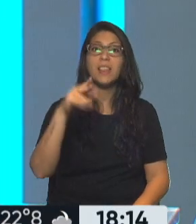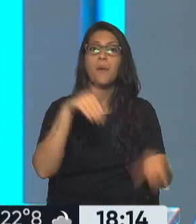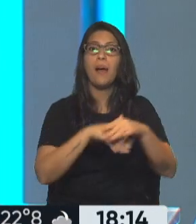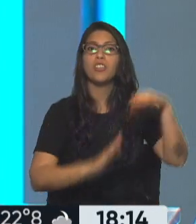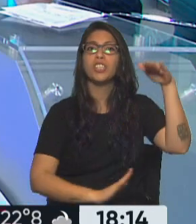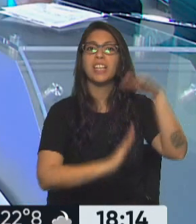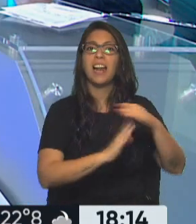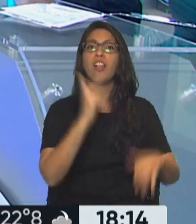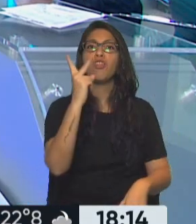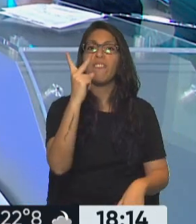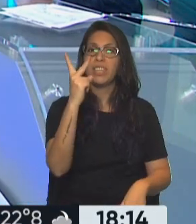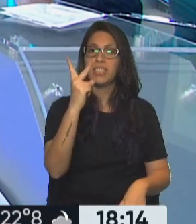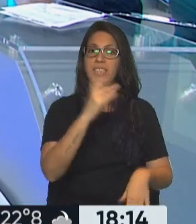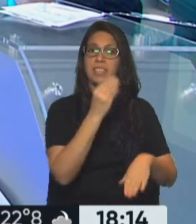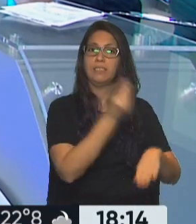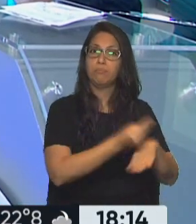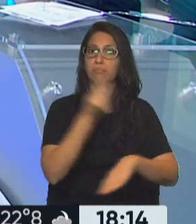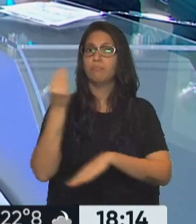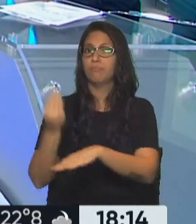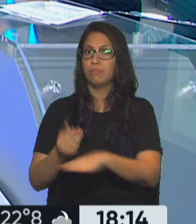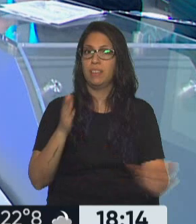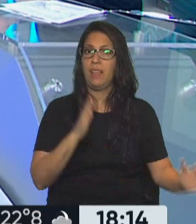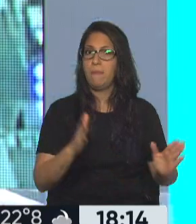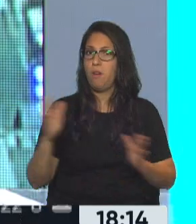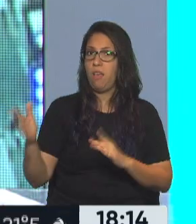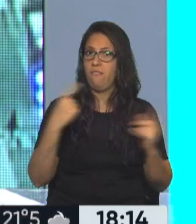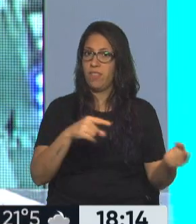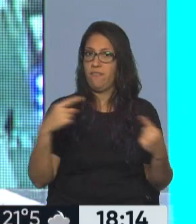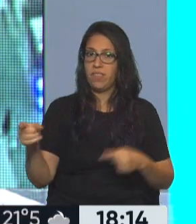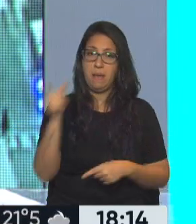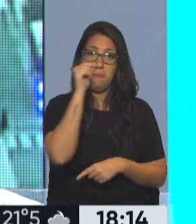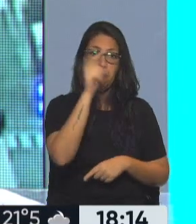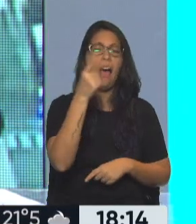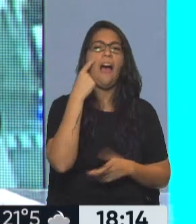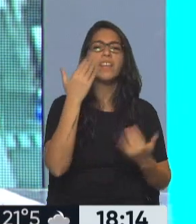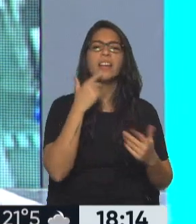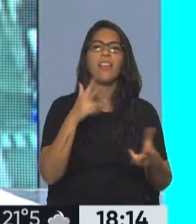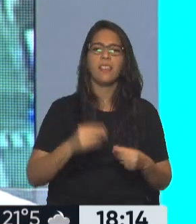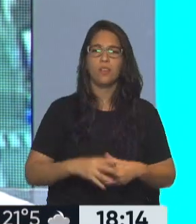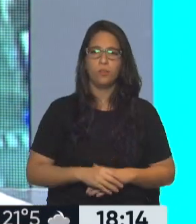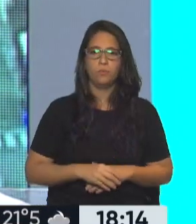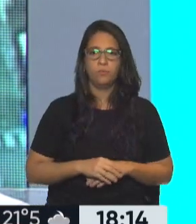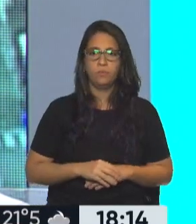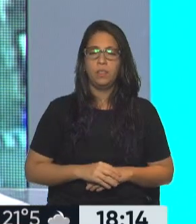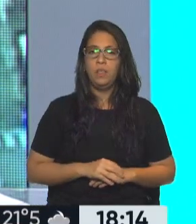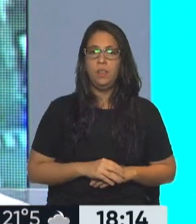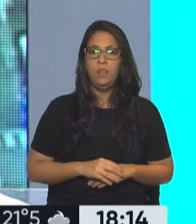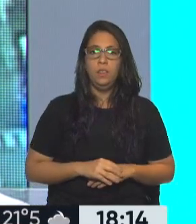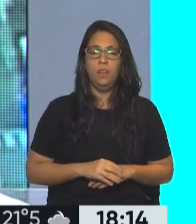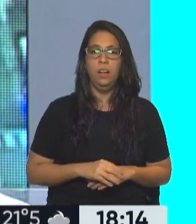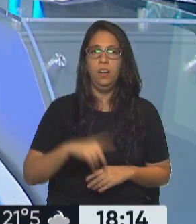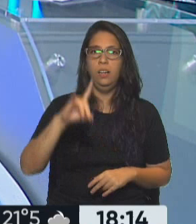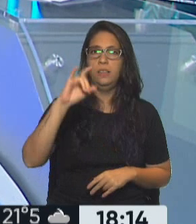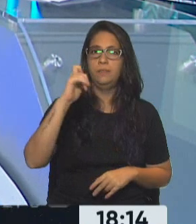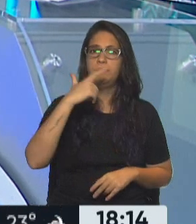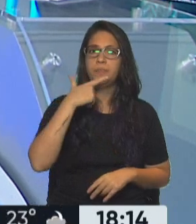por supuesto. En dos gestiones. Y el papá, ¿te acuerdas? Sí, claro. Bueno, sí, vamos con este Lucas. Juan José Eliach. Sí, claro. Dale. Bueno, Lucas